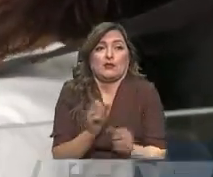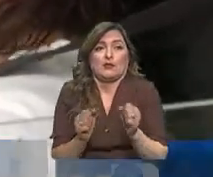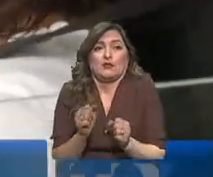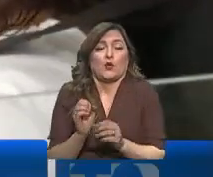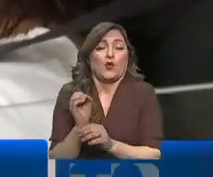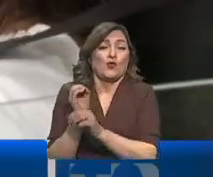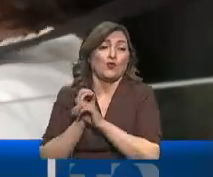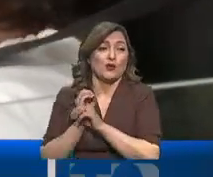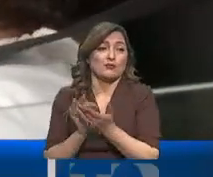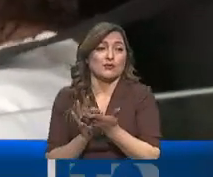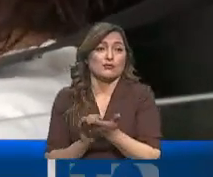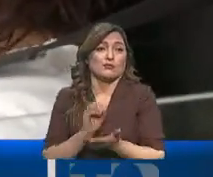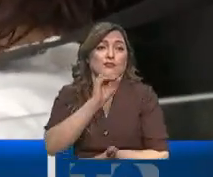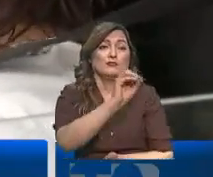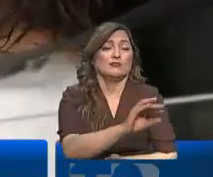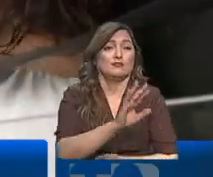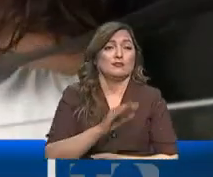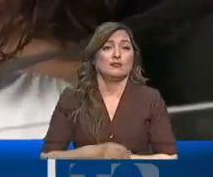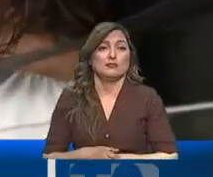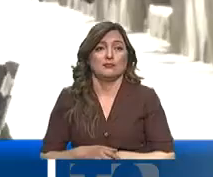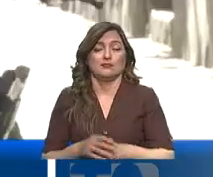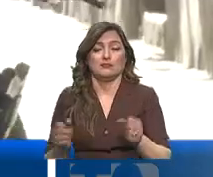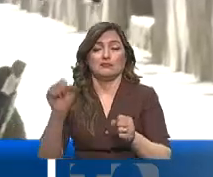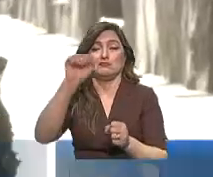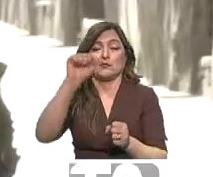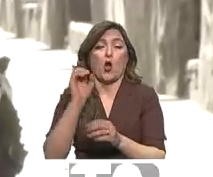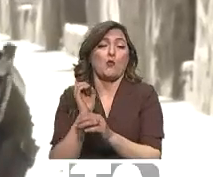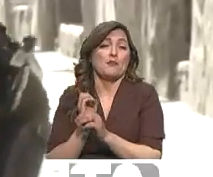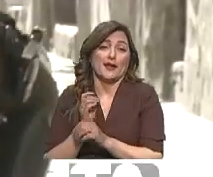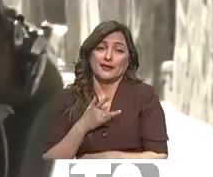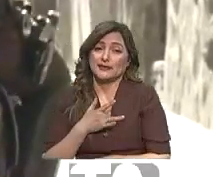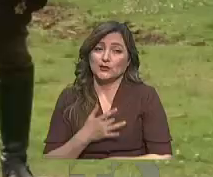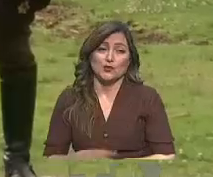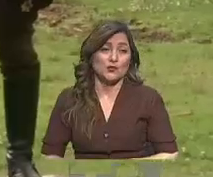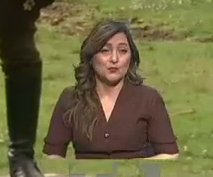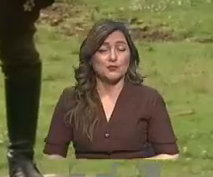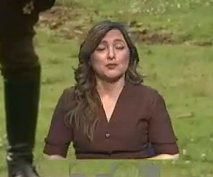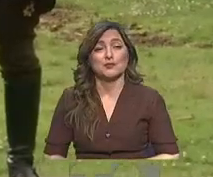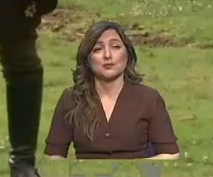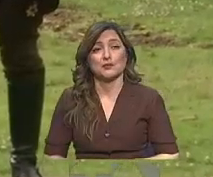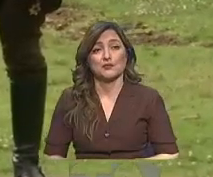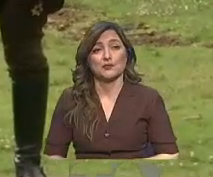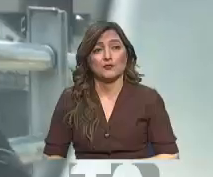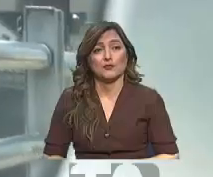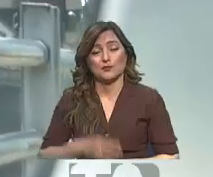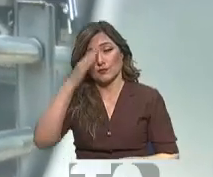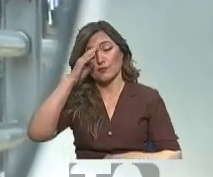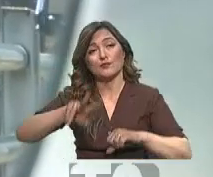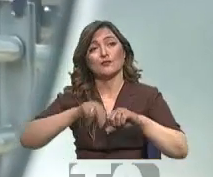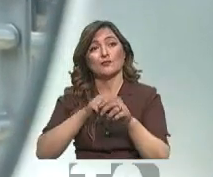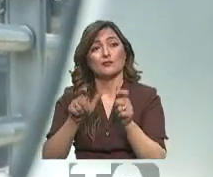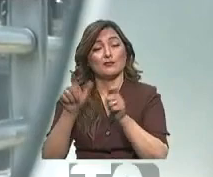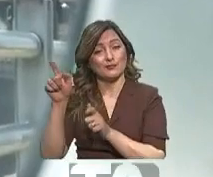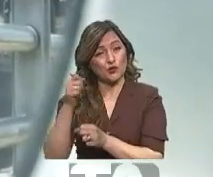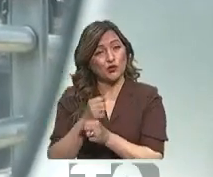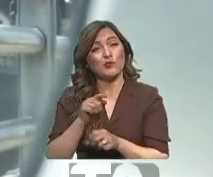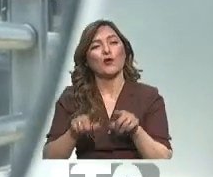realmente de dar la moneda de remite decir que me limpie en el parabrisas según la policía nacional en algunos casos quienes se dedican a esta